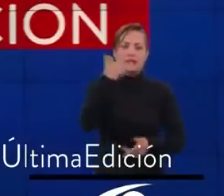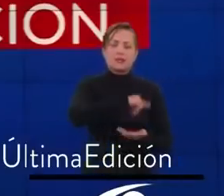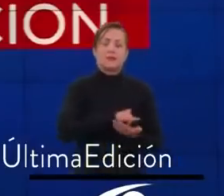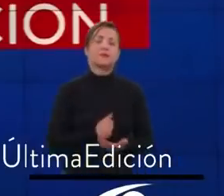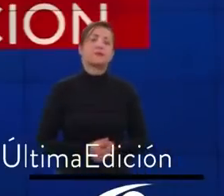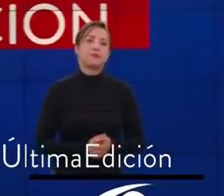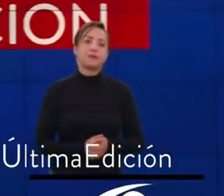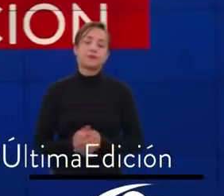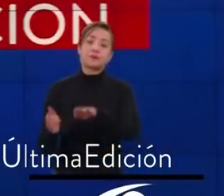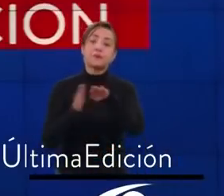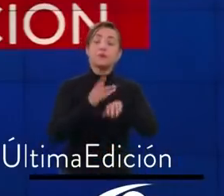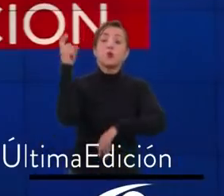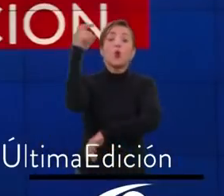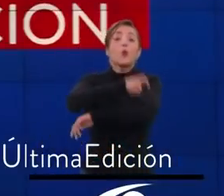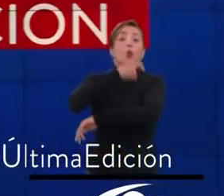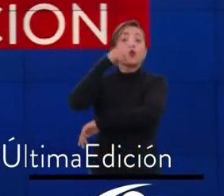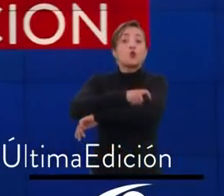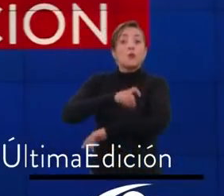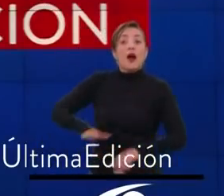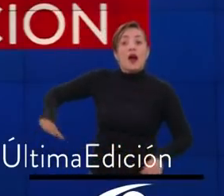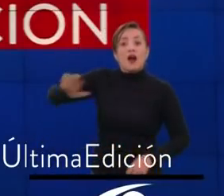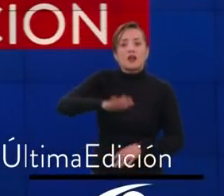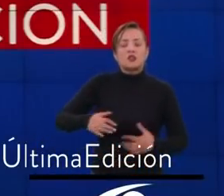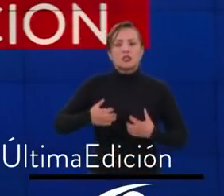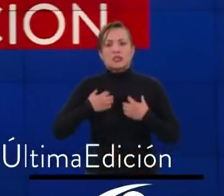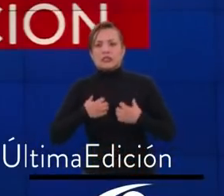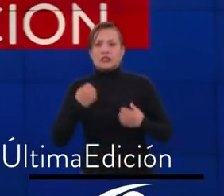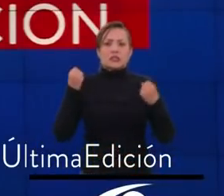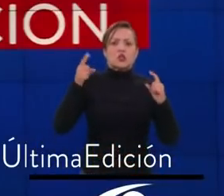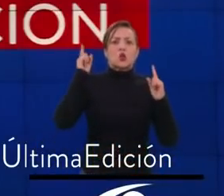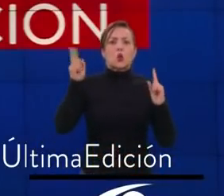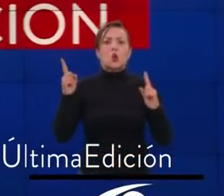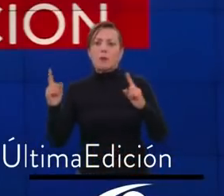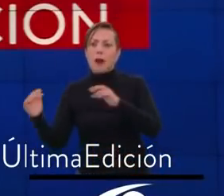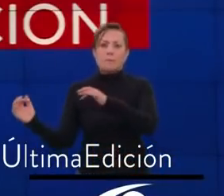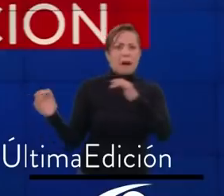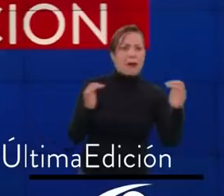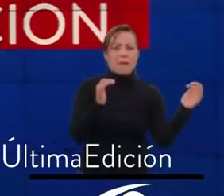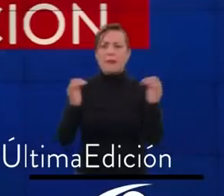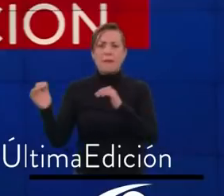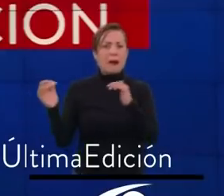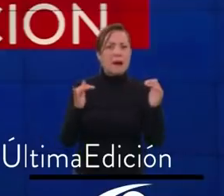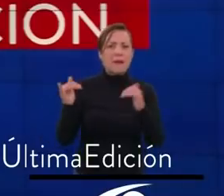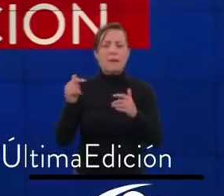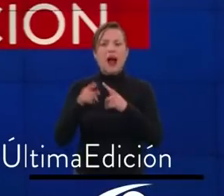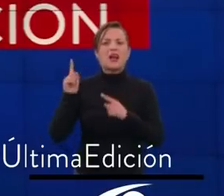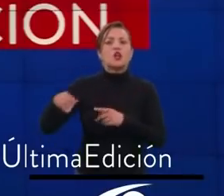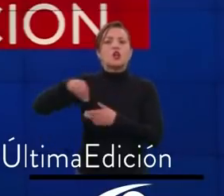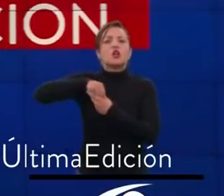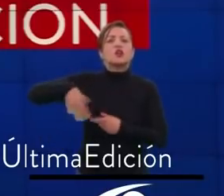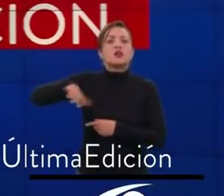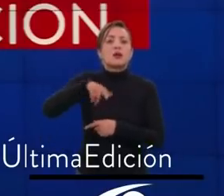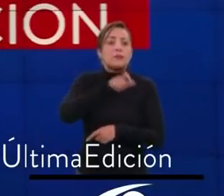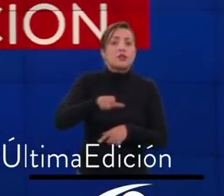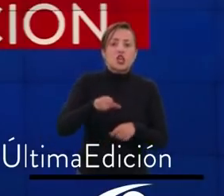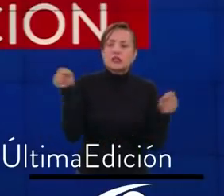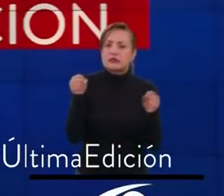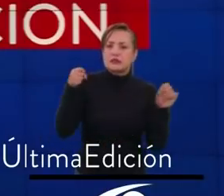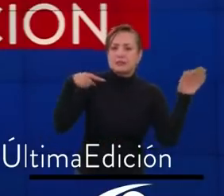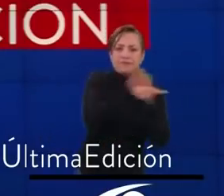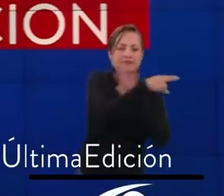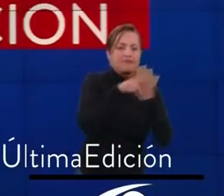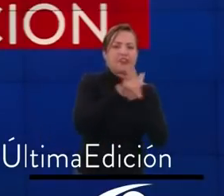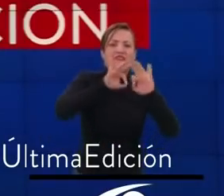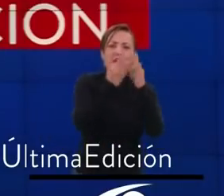En el departamento de Putumayo hay zozobra por los hechos violentos entre las disidencias de las FARC. En las últimas horas, familias salieron desplazadas tras el crimen